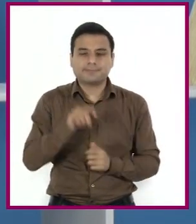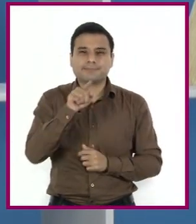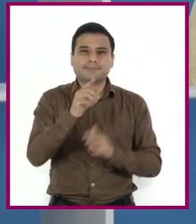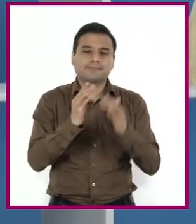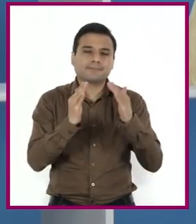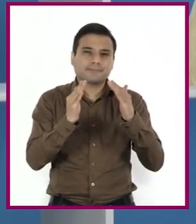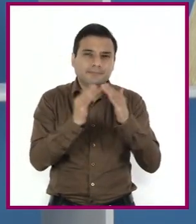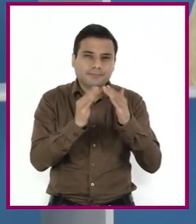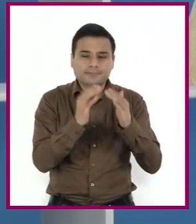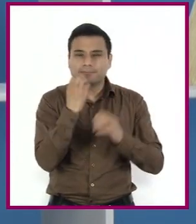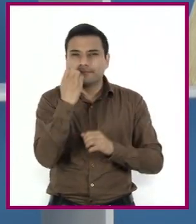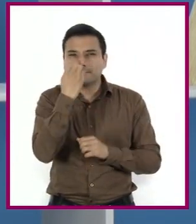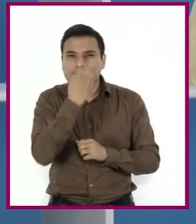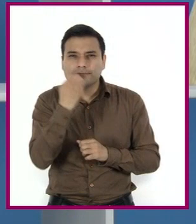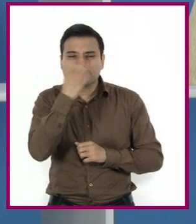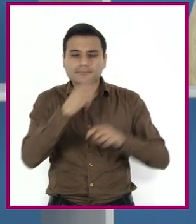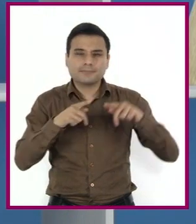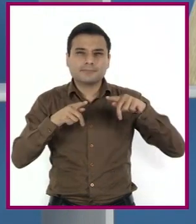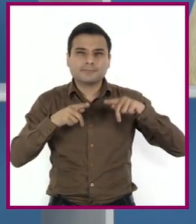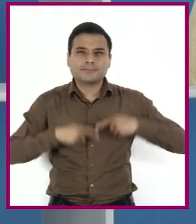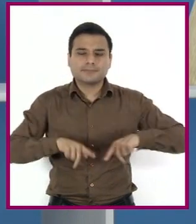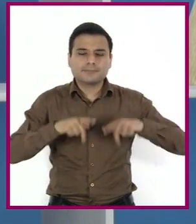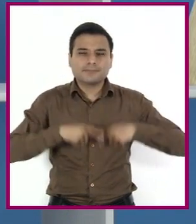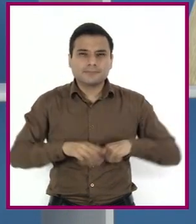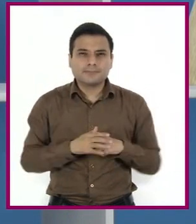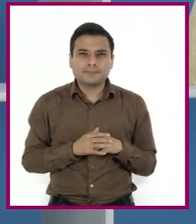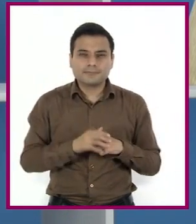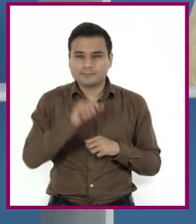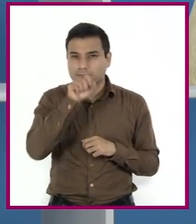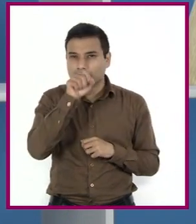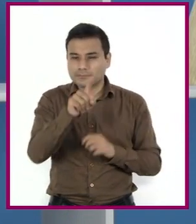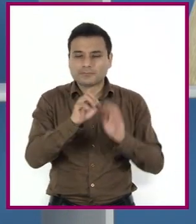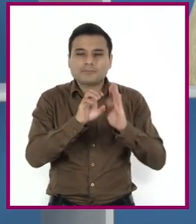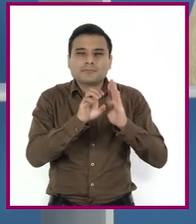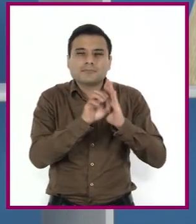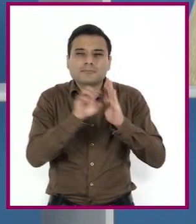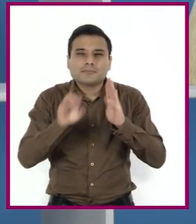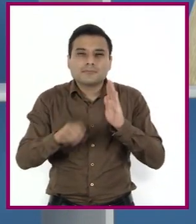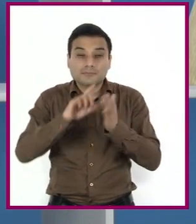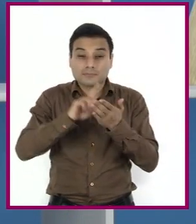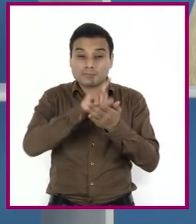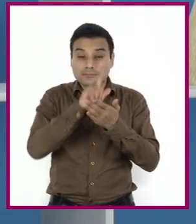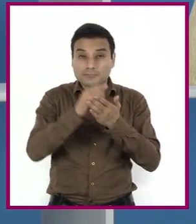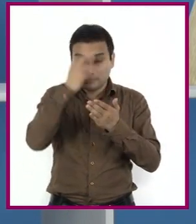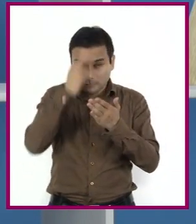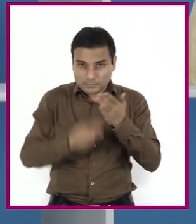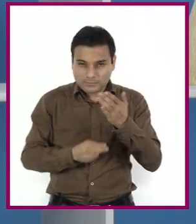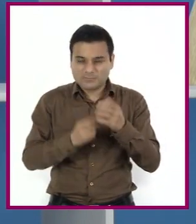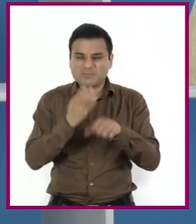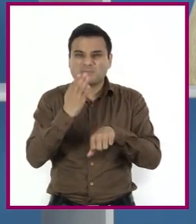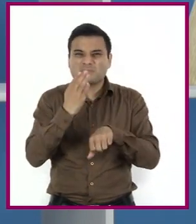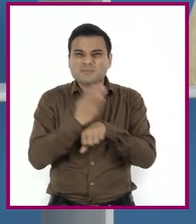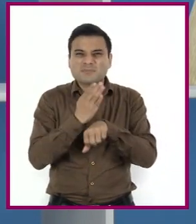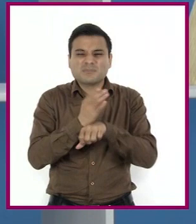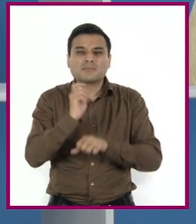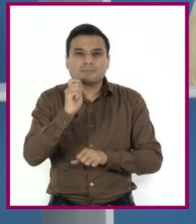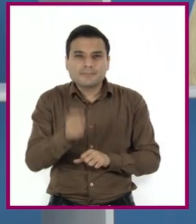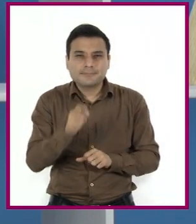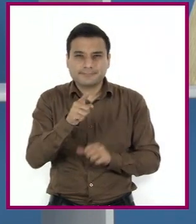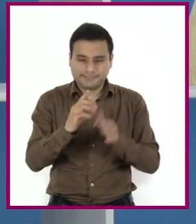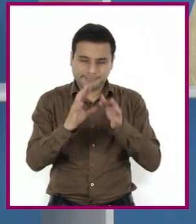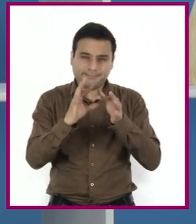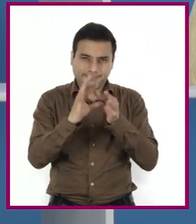escuela y la sociedad, así como las sanciones que ocurrirán si se rompe alguna de ellas. Con base